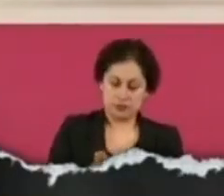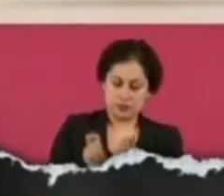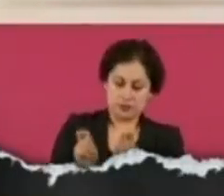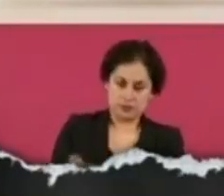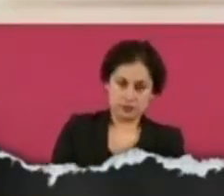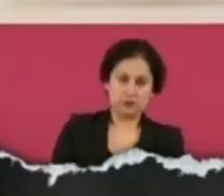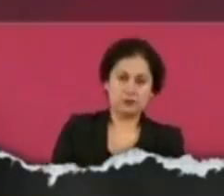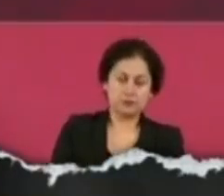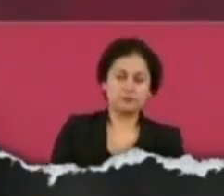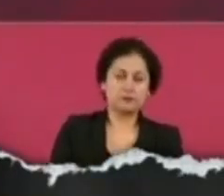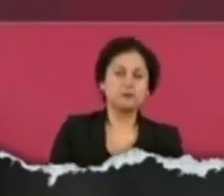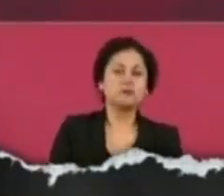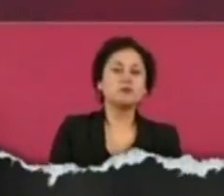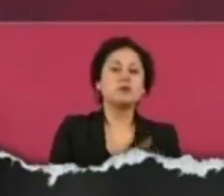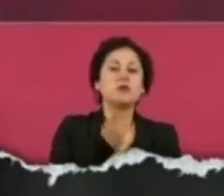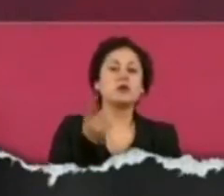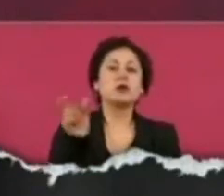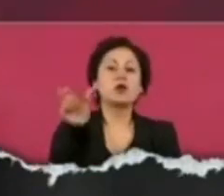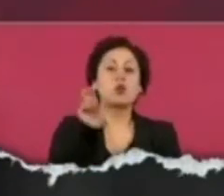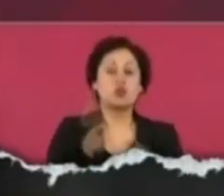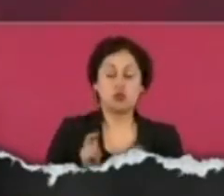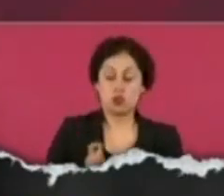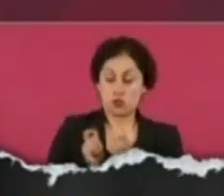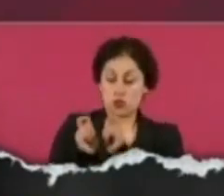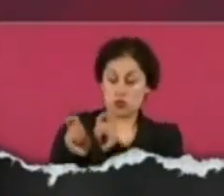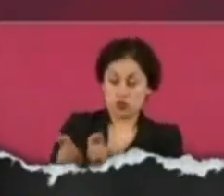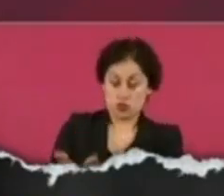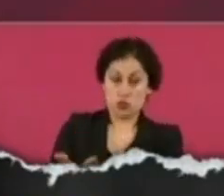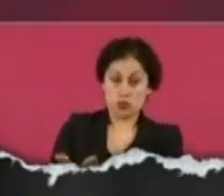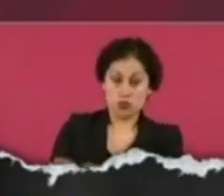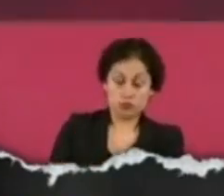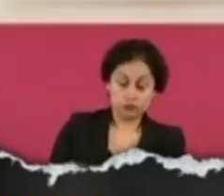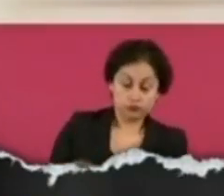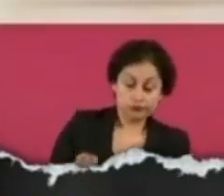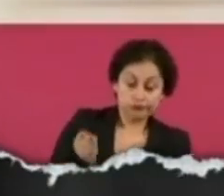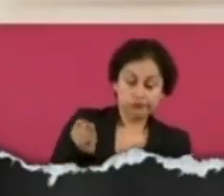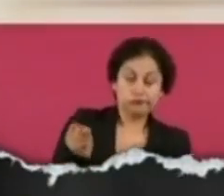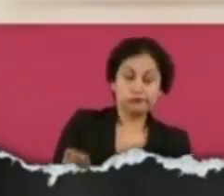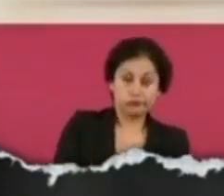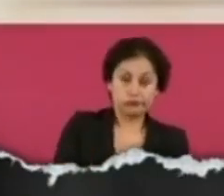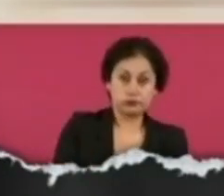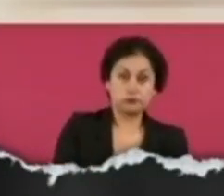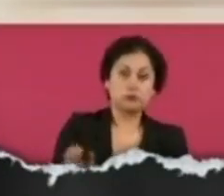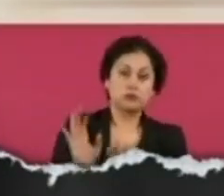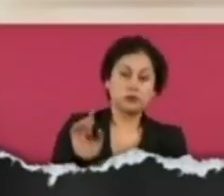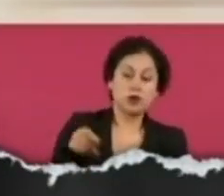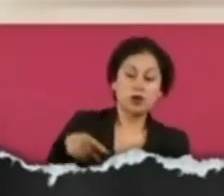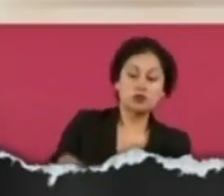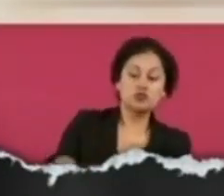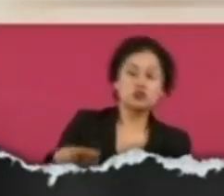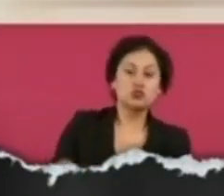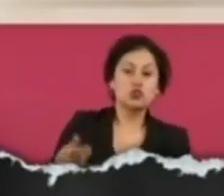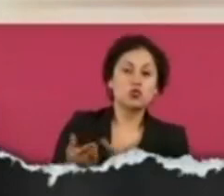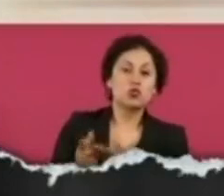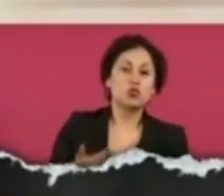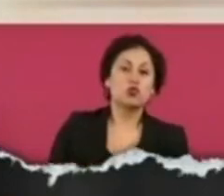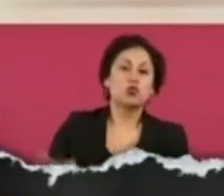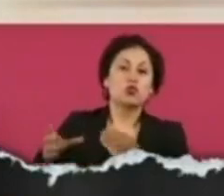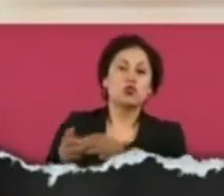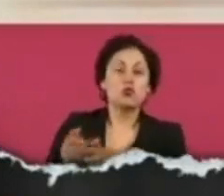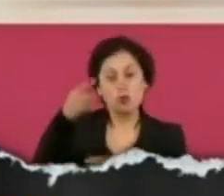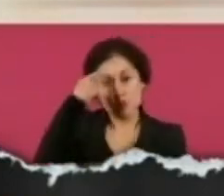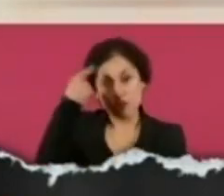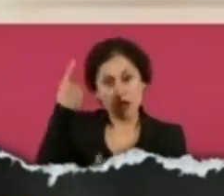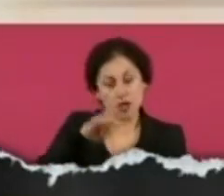partir de que yo entregue el bastón de mando, ya la dirección del movimiento por la transformación ya va a